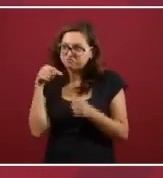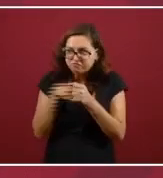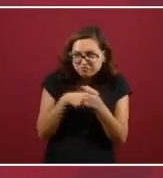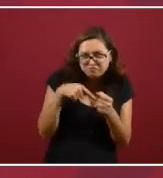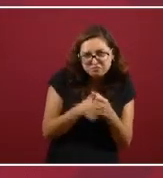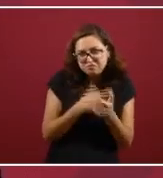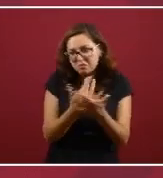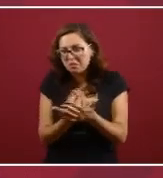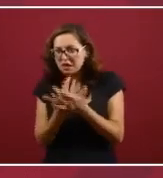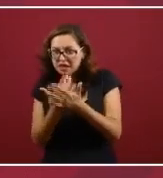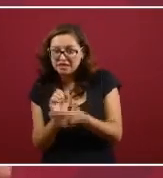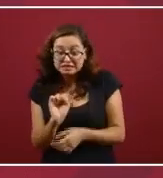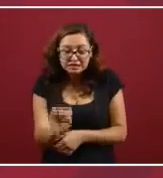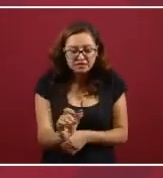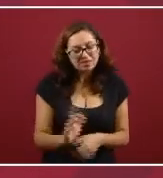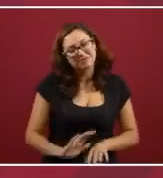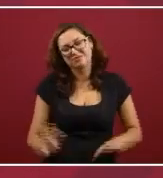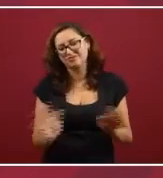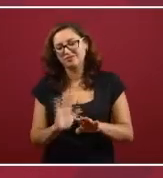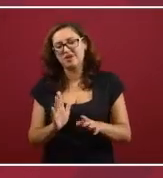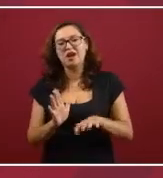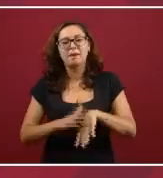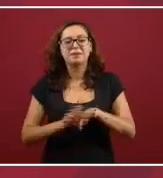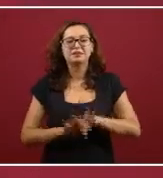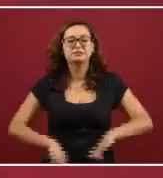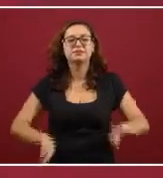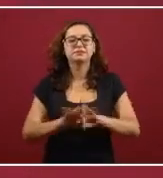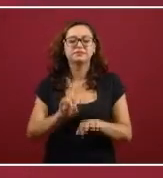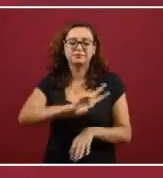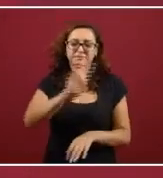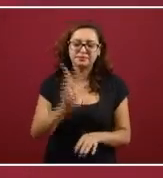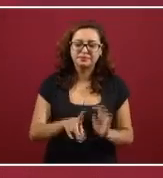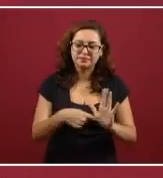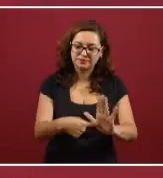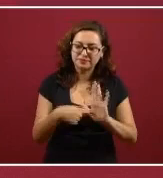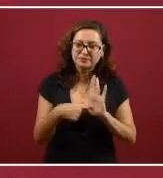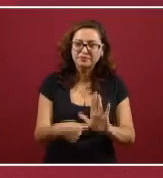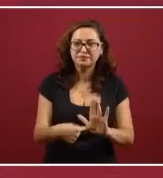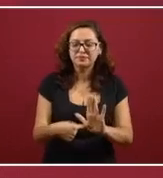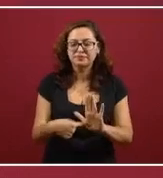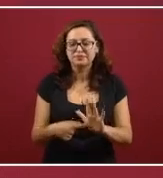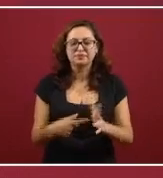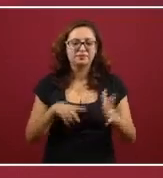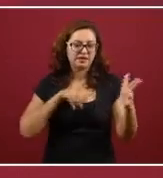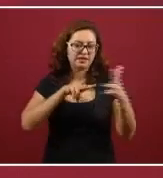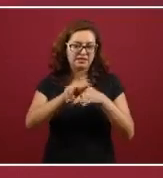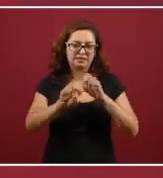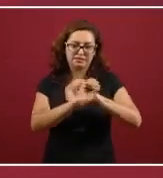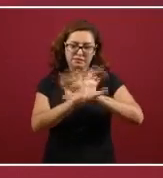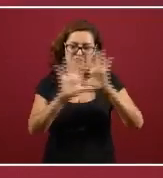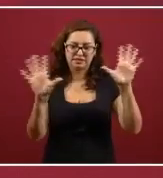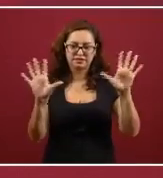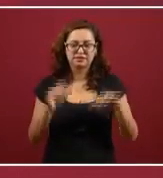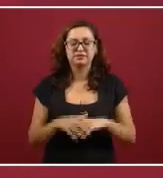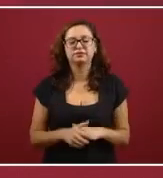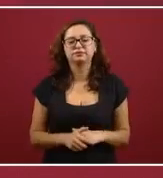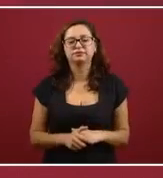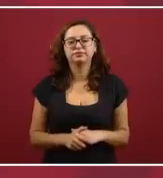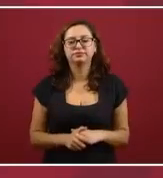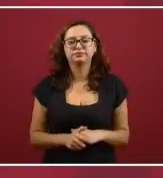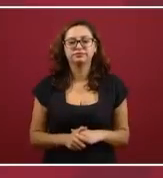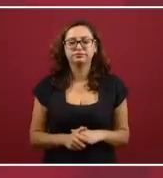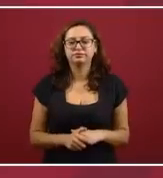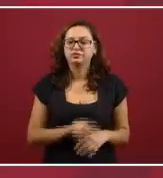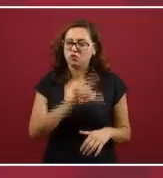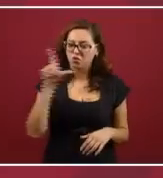transparencia. Ahora lo importante es decir la verdad y que haya transparencia y hacer la vida